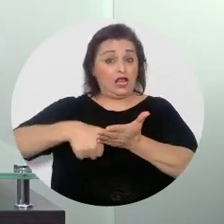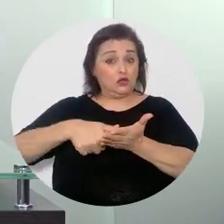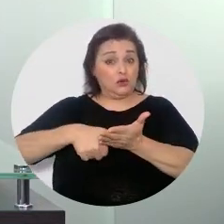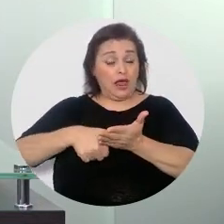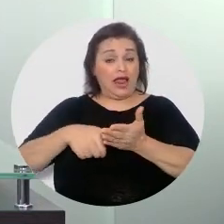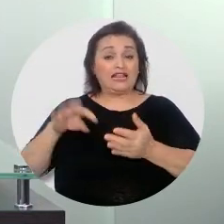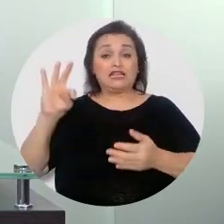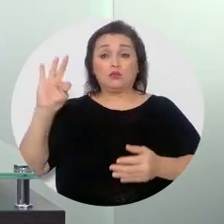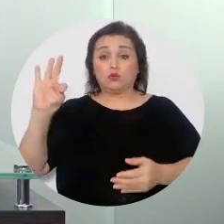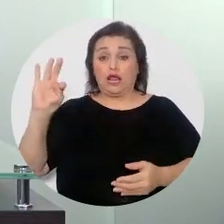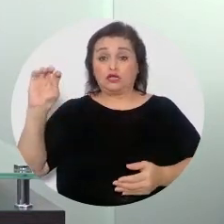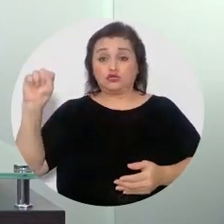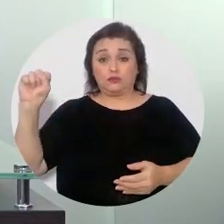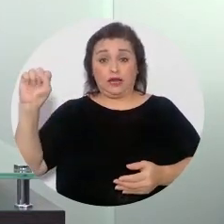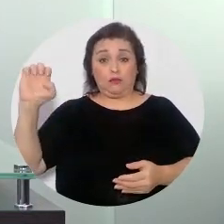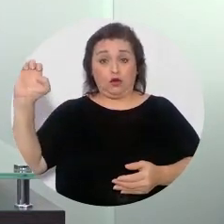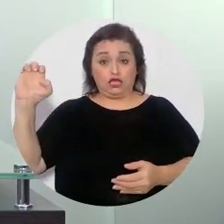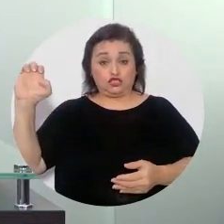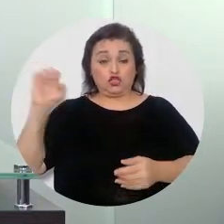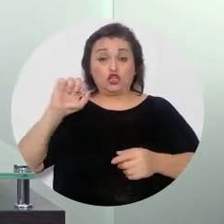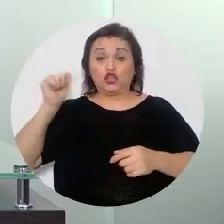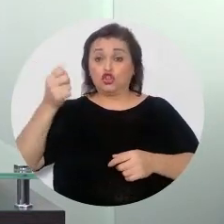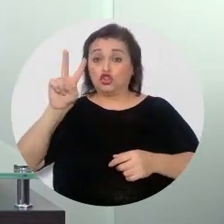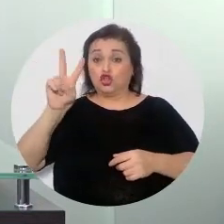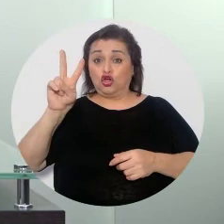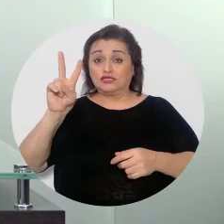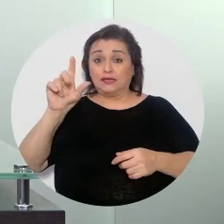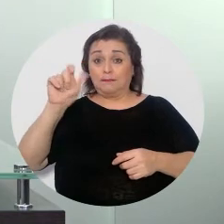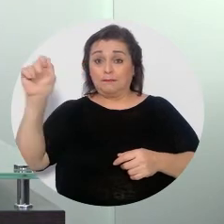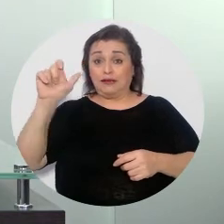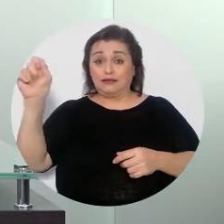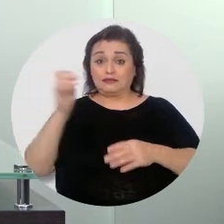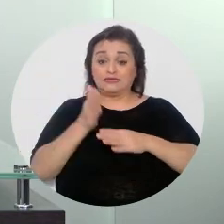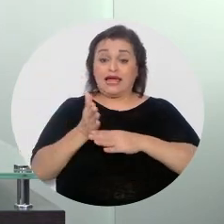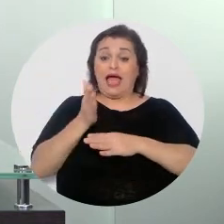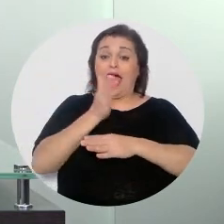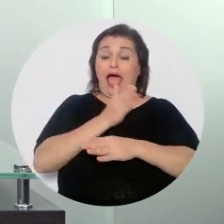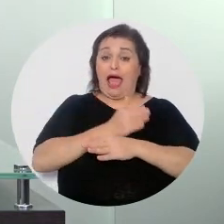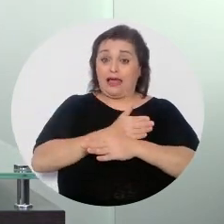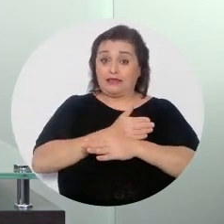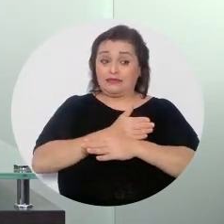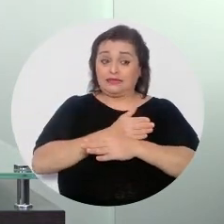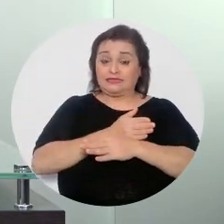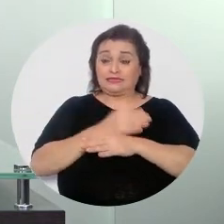electoral, el Tribunal Supremo de Elecciones, 12 meses antes de las